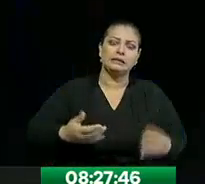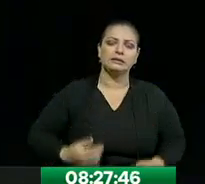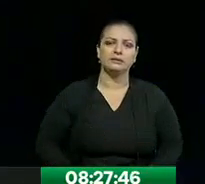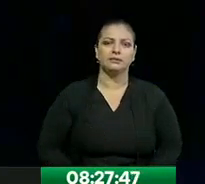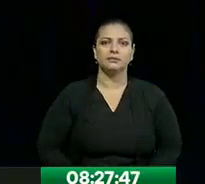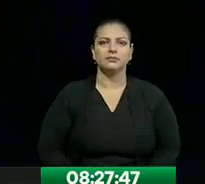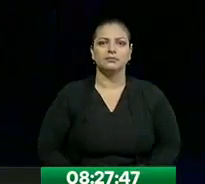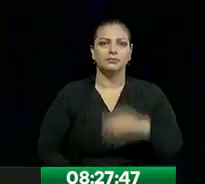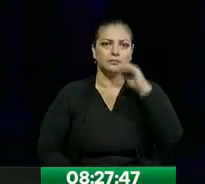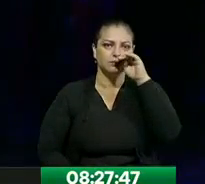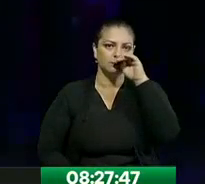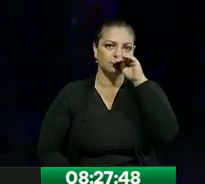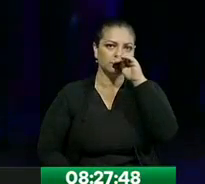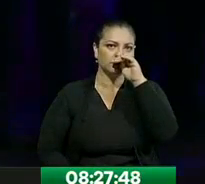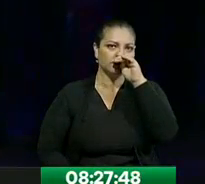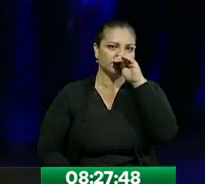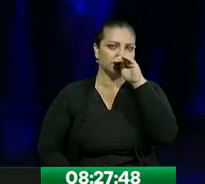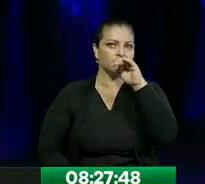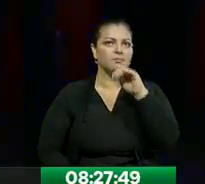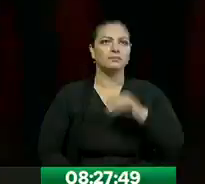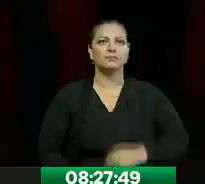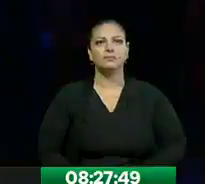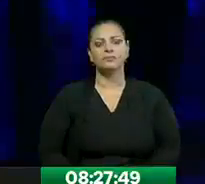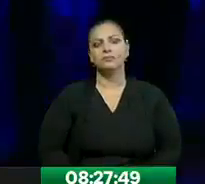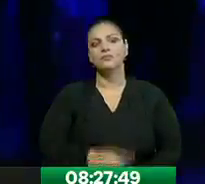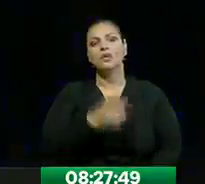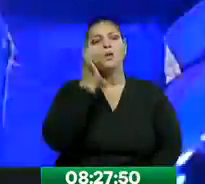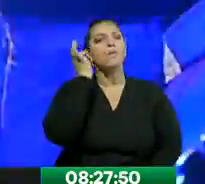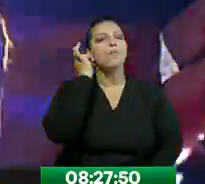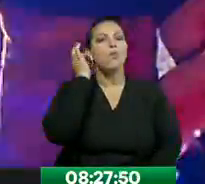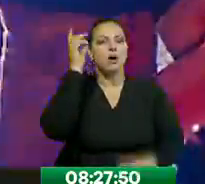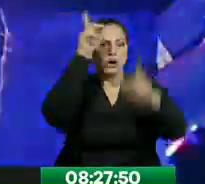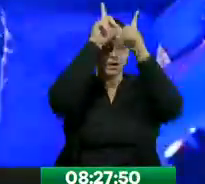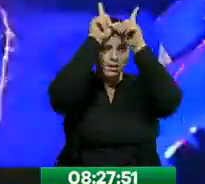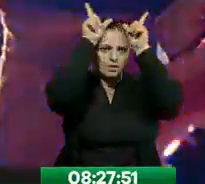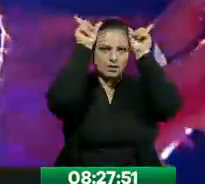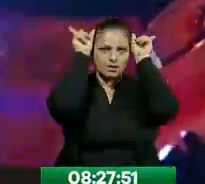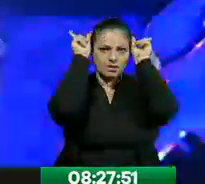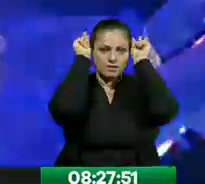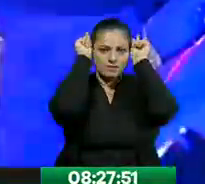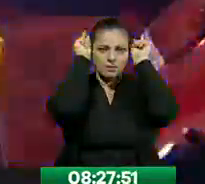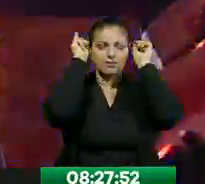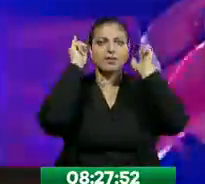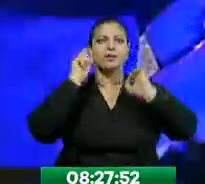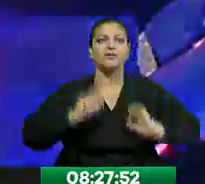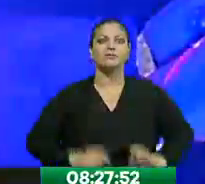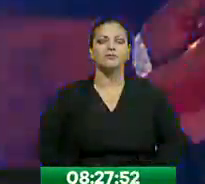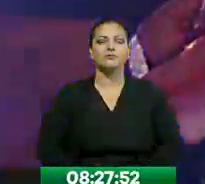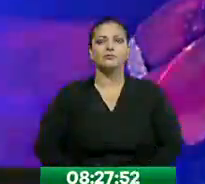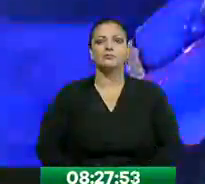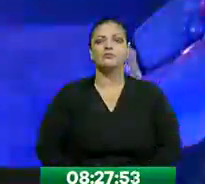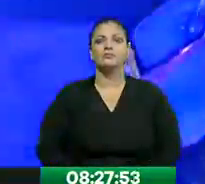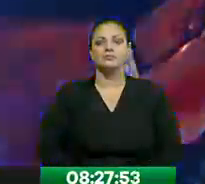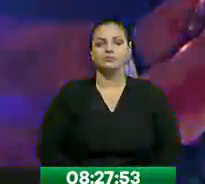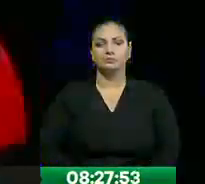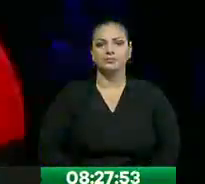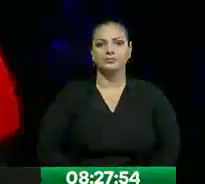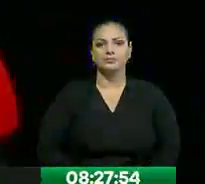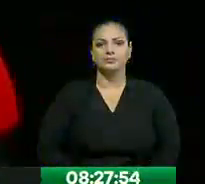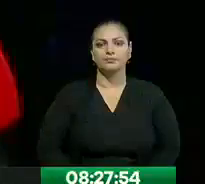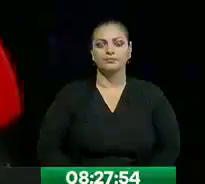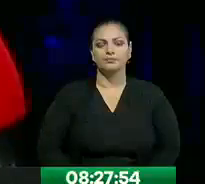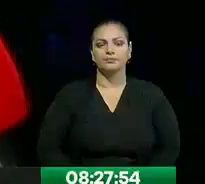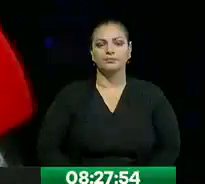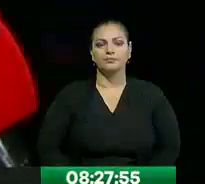Aquí encontraron a una mujer quien se hacía llamar como enfermera, y el propietario de la casa, el supuesto doctor. Se